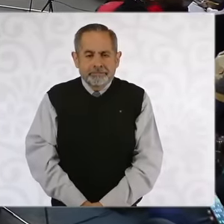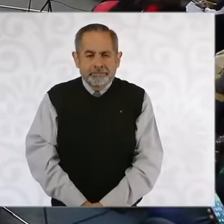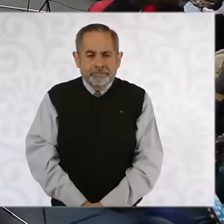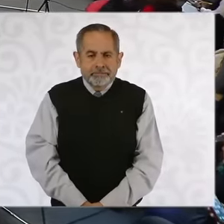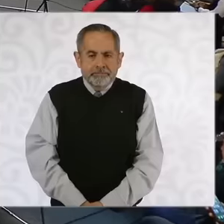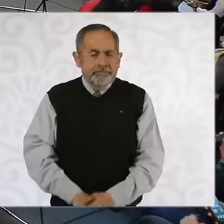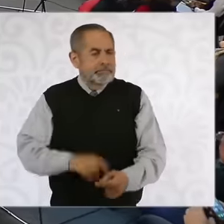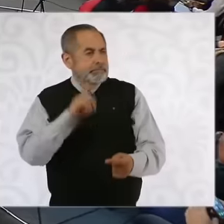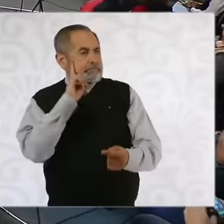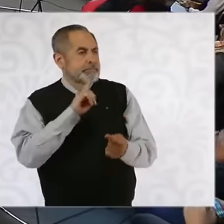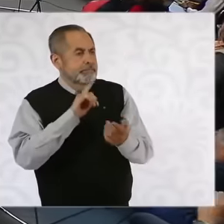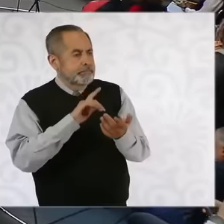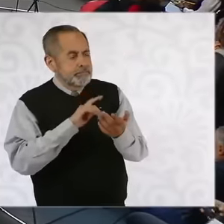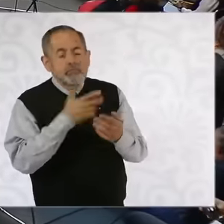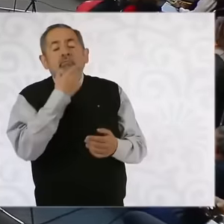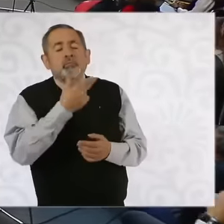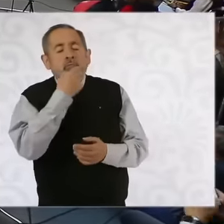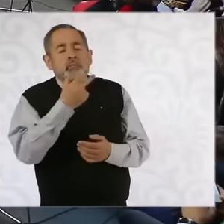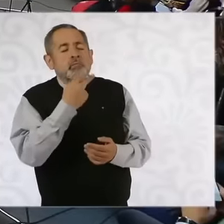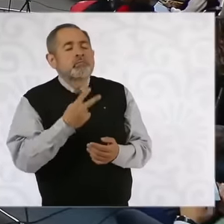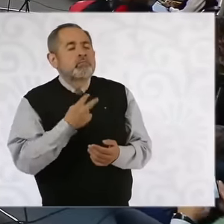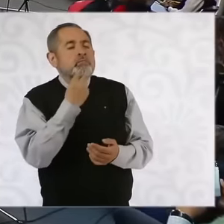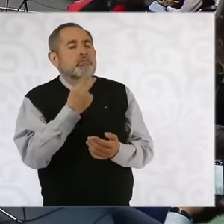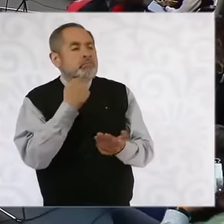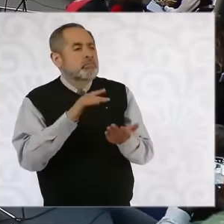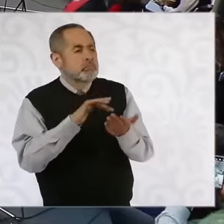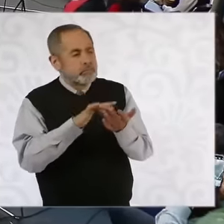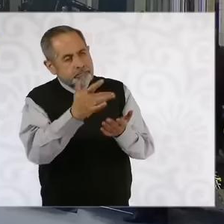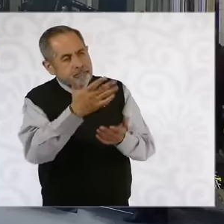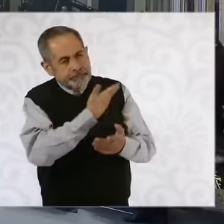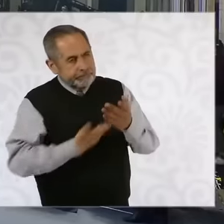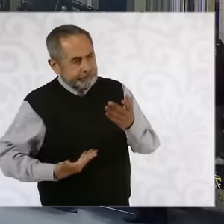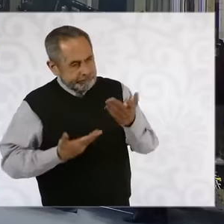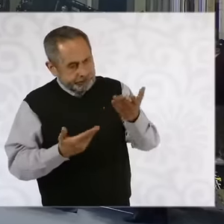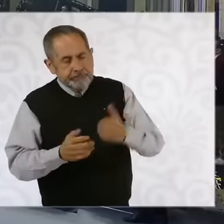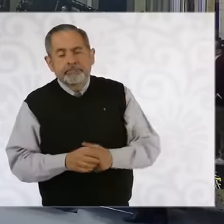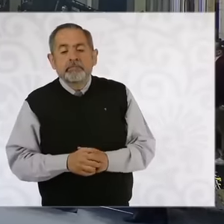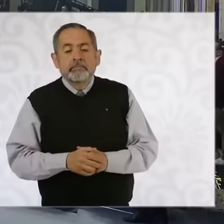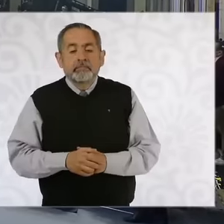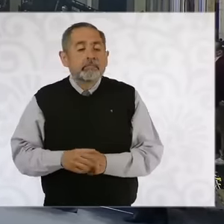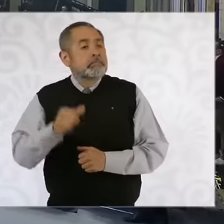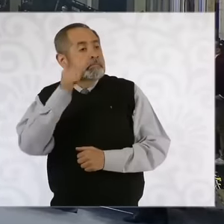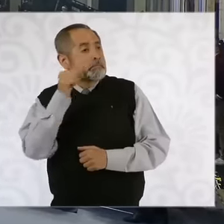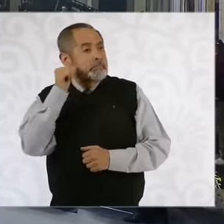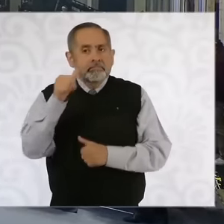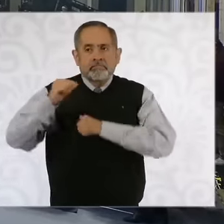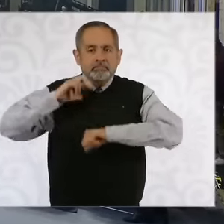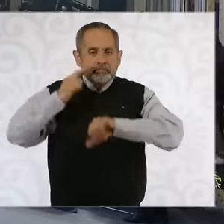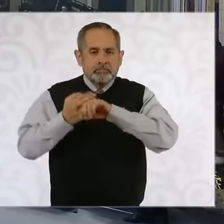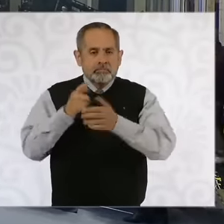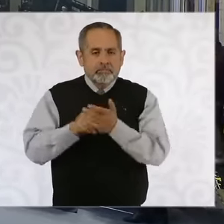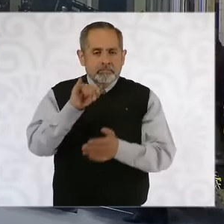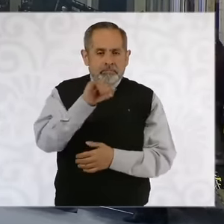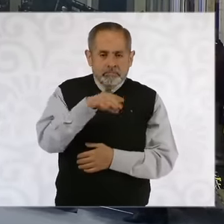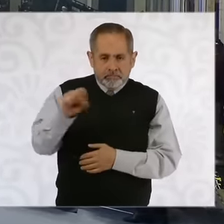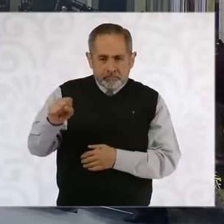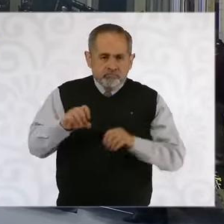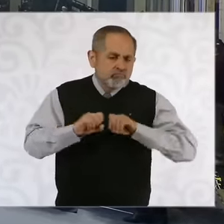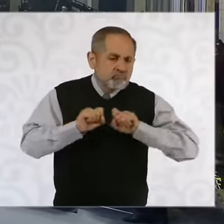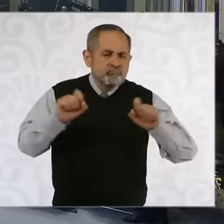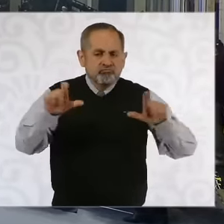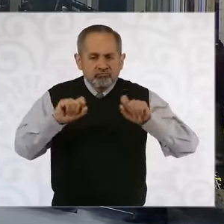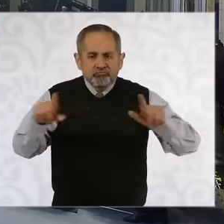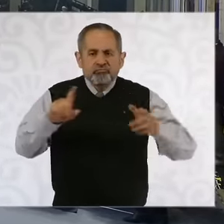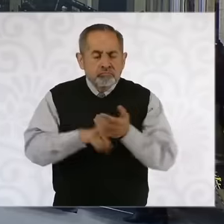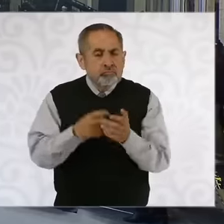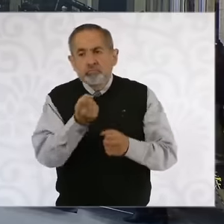Gracias, presidenta. Esteban Durán, Vanguardia Veracruz. Ayer el titular de del Seguro Social dio estadísticas sobre el